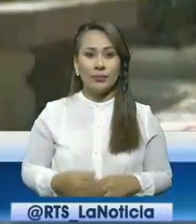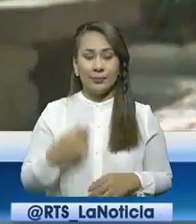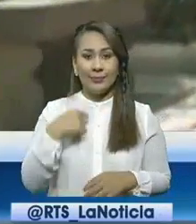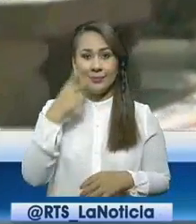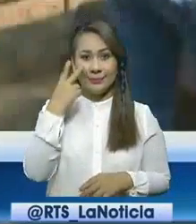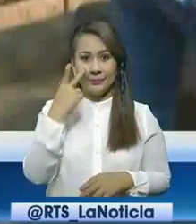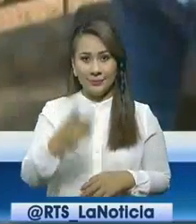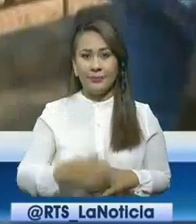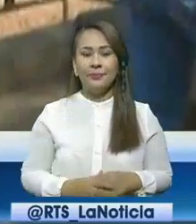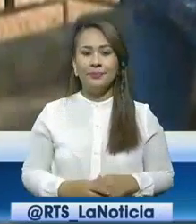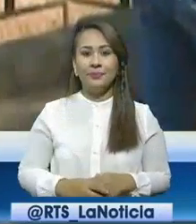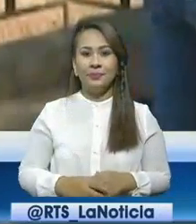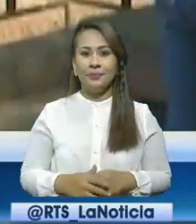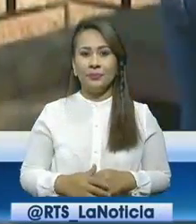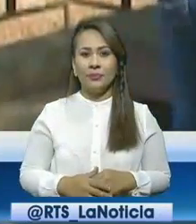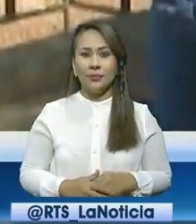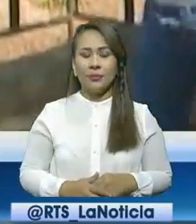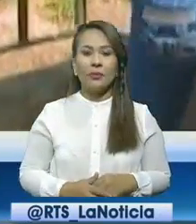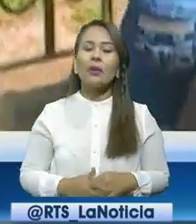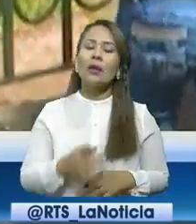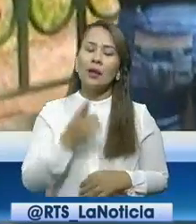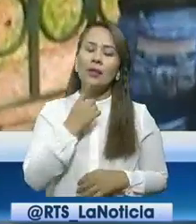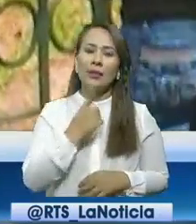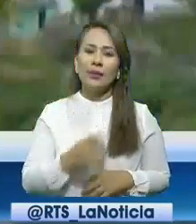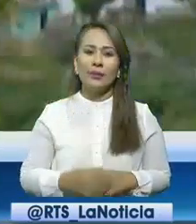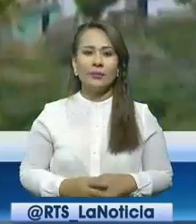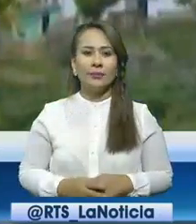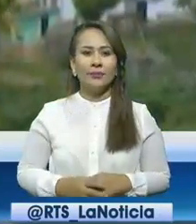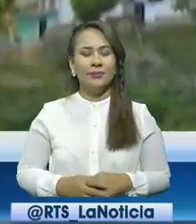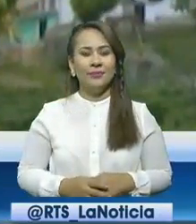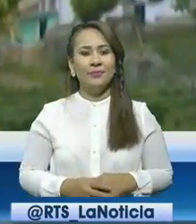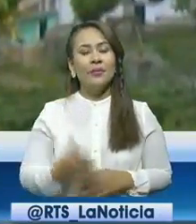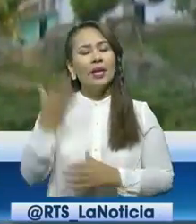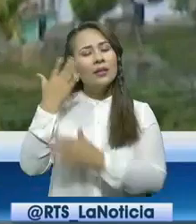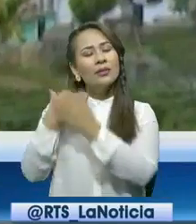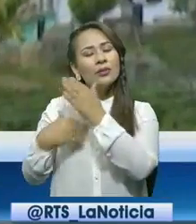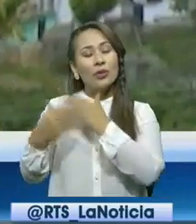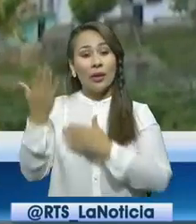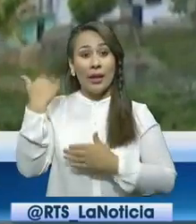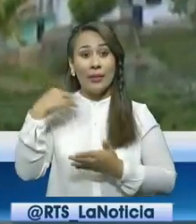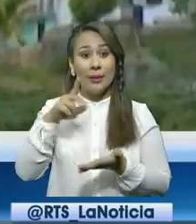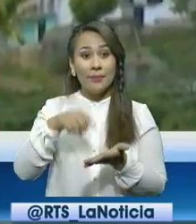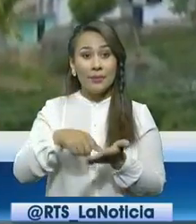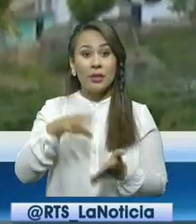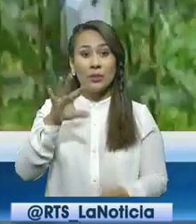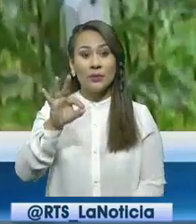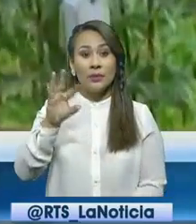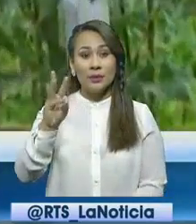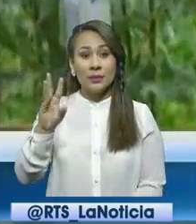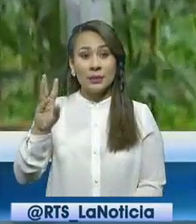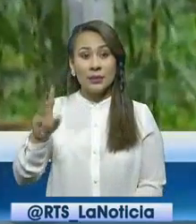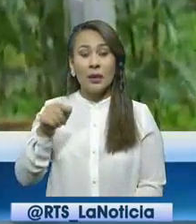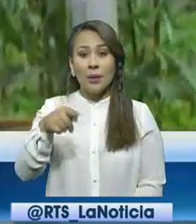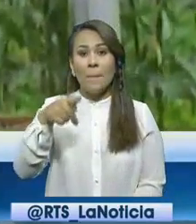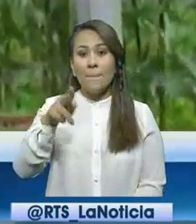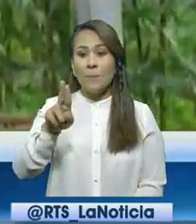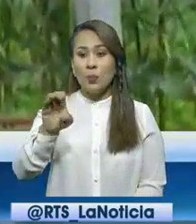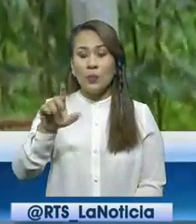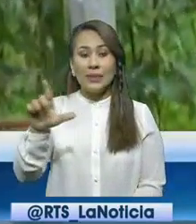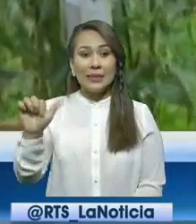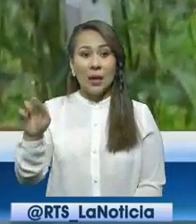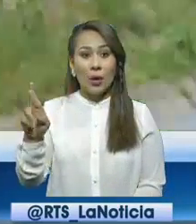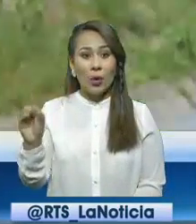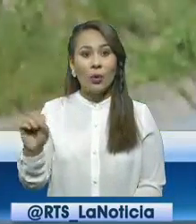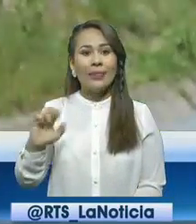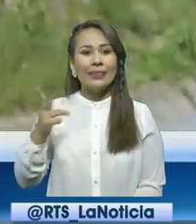no notar el orgullo de su gente por haber nacido allí. Según la historia, en 1966, Puellaro alcanzó el tercer puesto